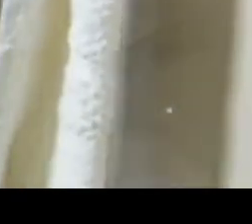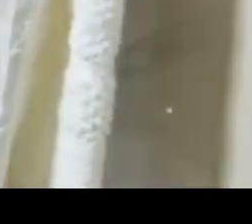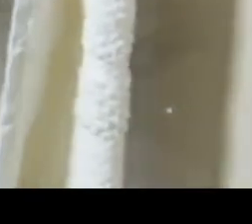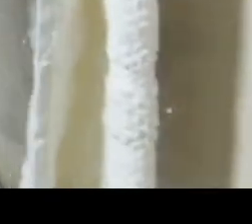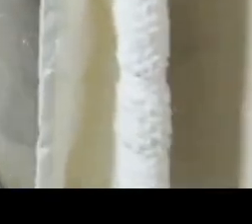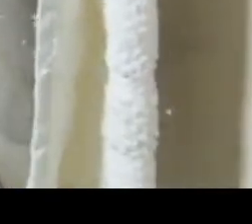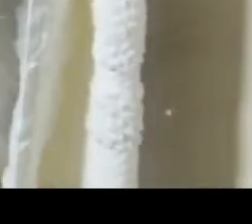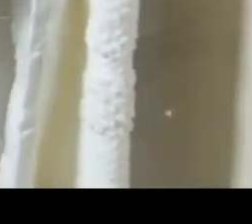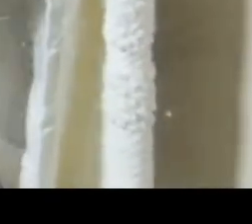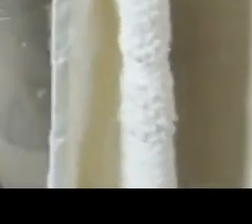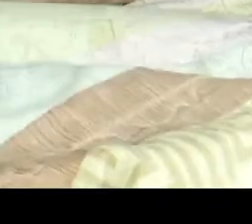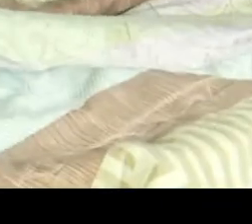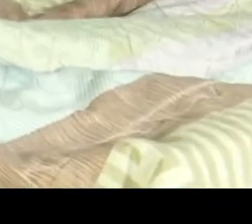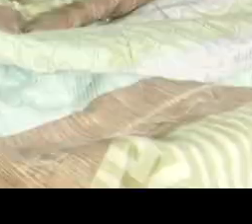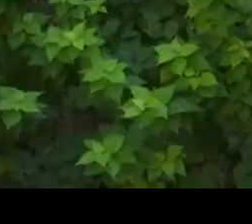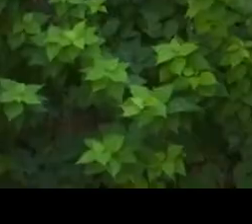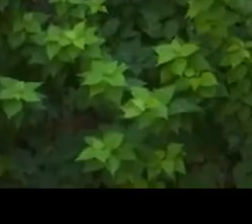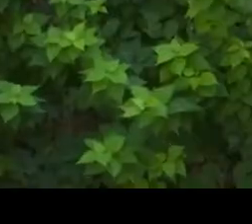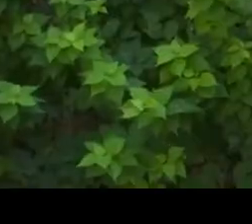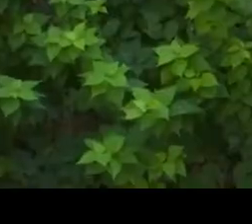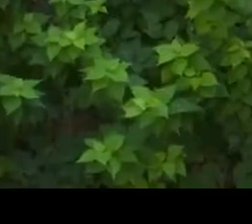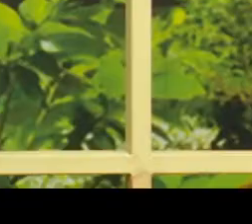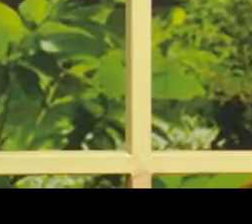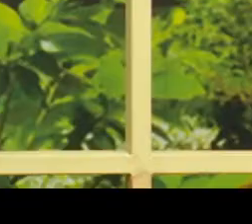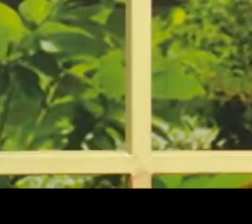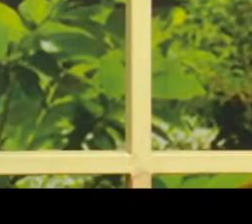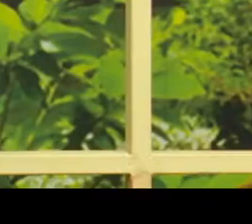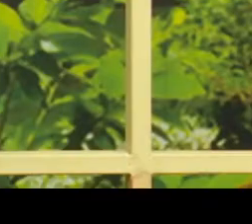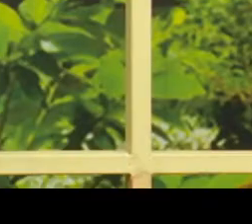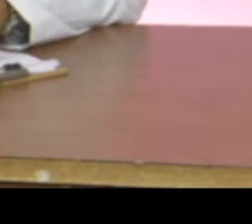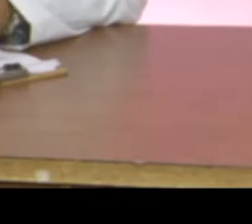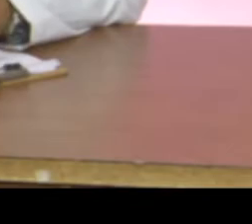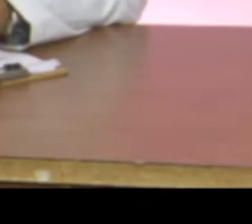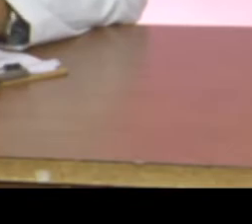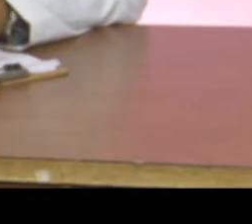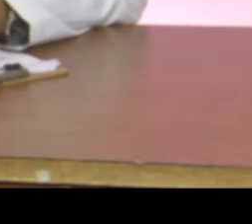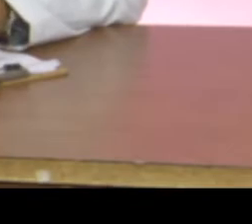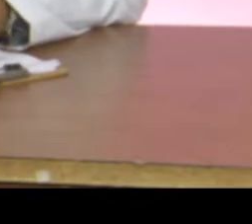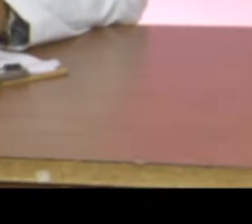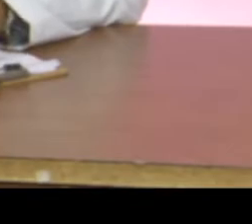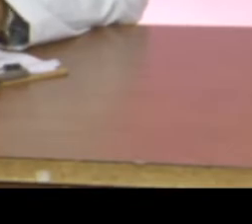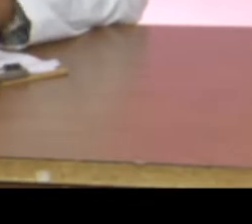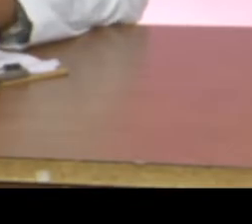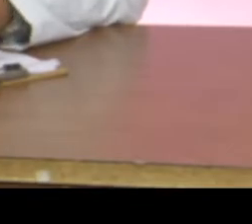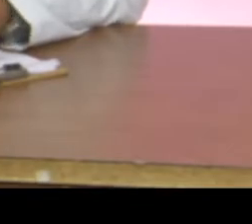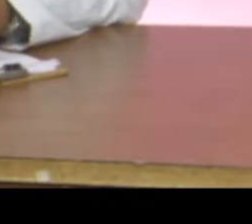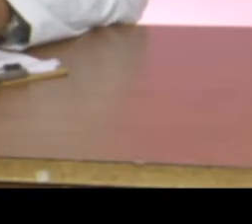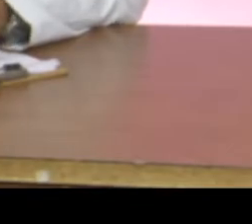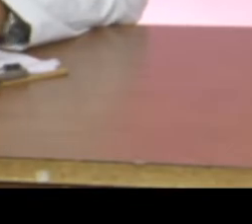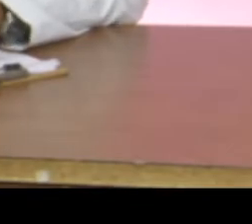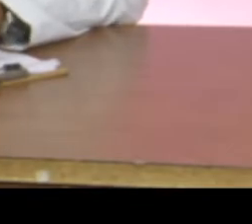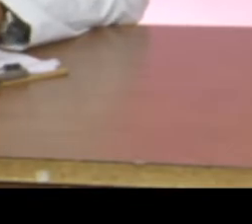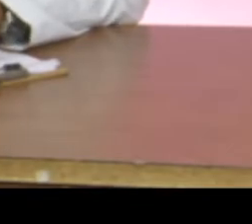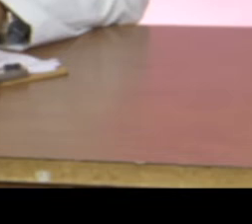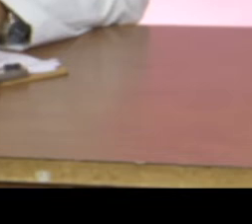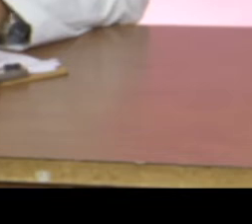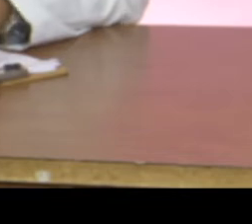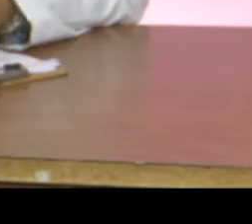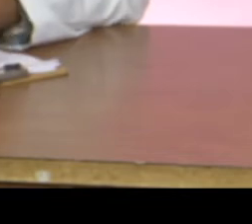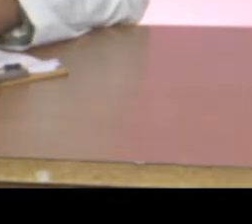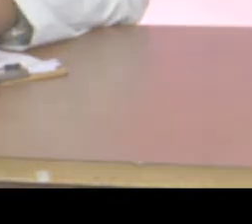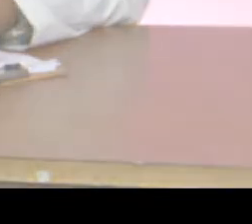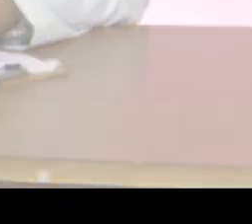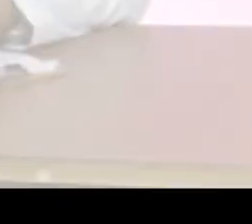o desechable. Si presenta fiebre, tos o dificultad para respirar, busque atención de inmediato y no se